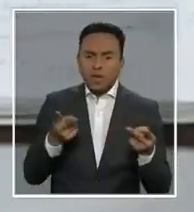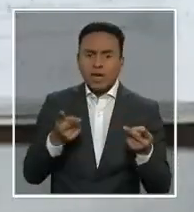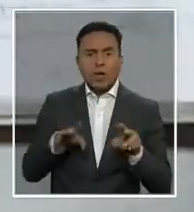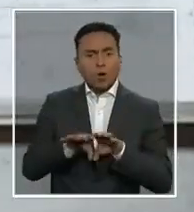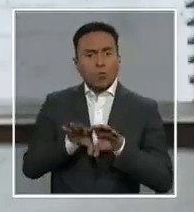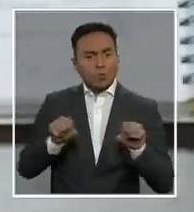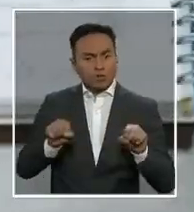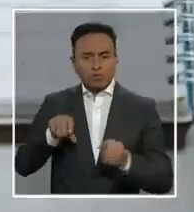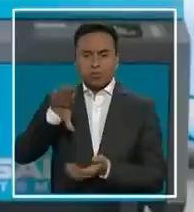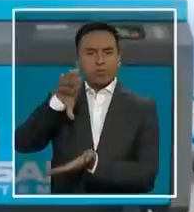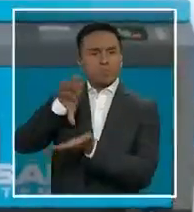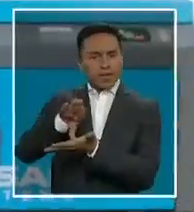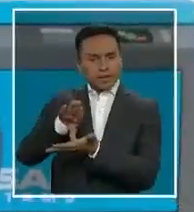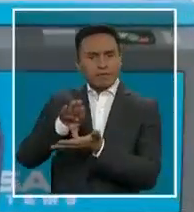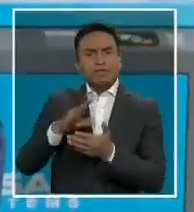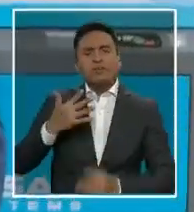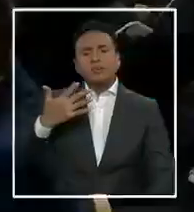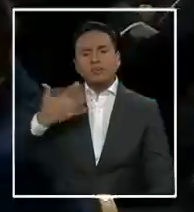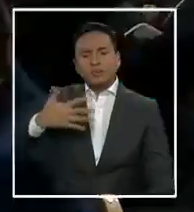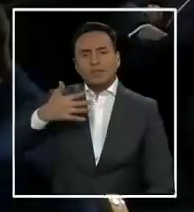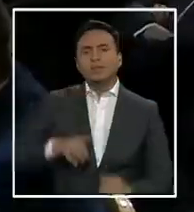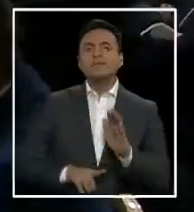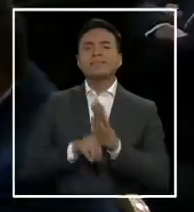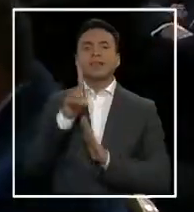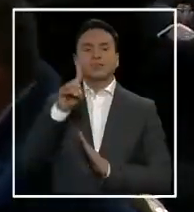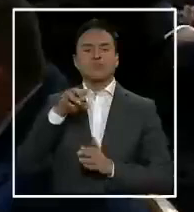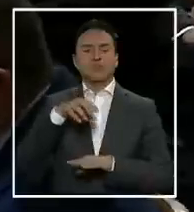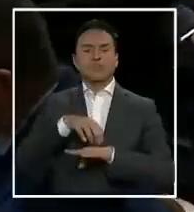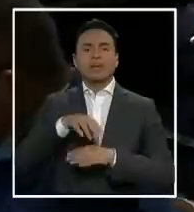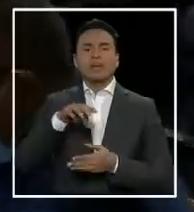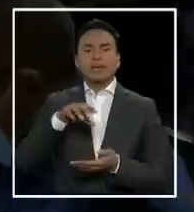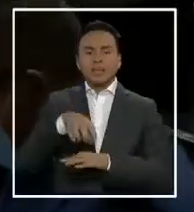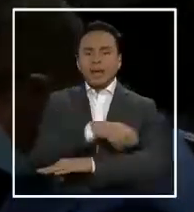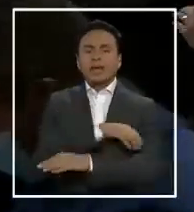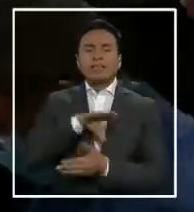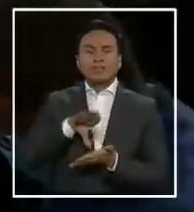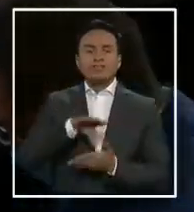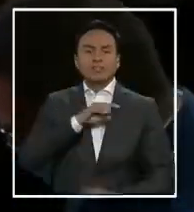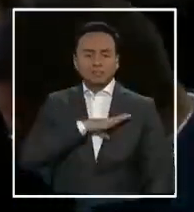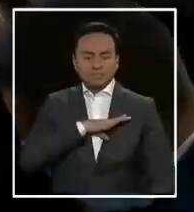compromiso con el país que fundamental para el desarrollo de nuestra nación